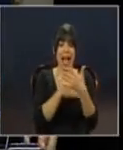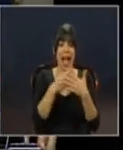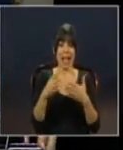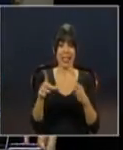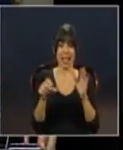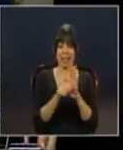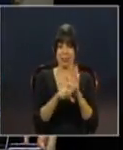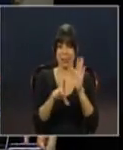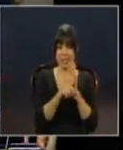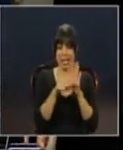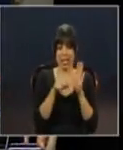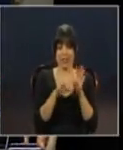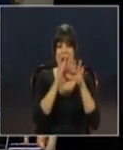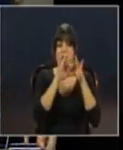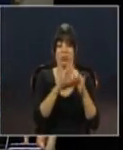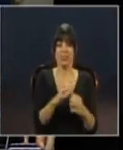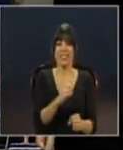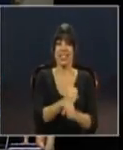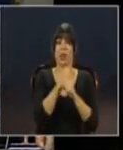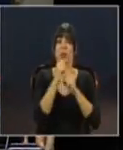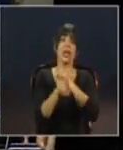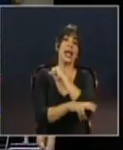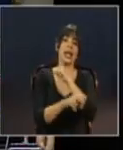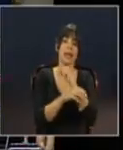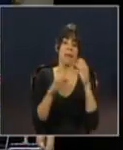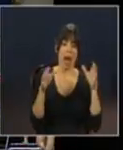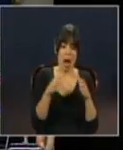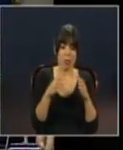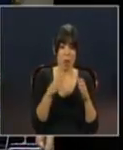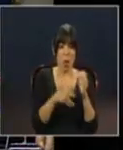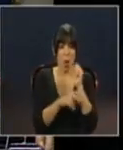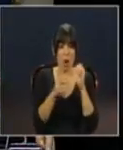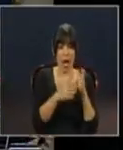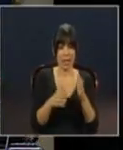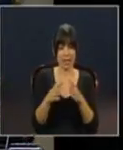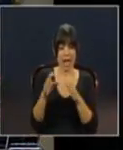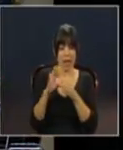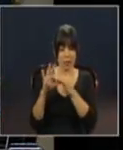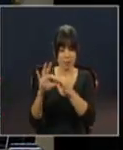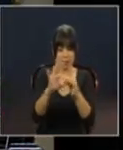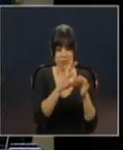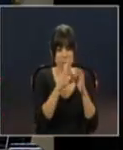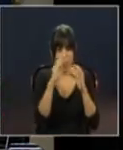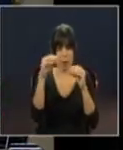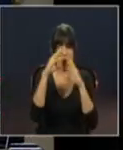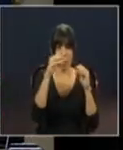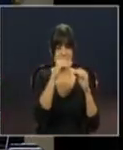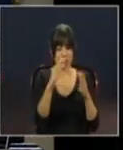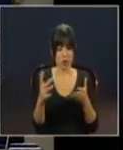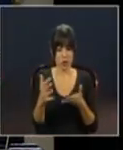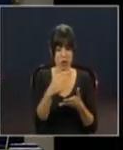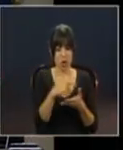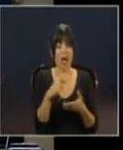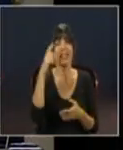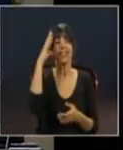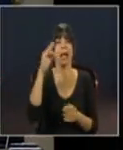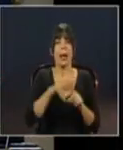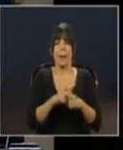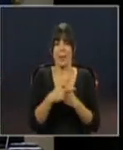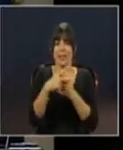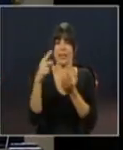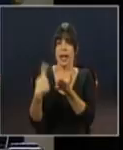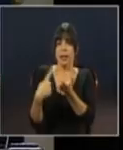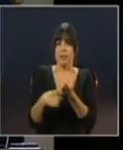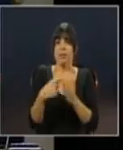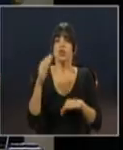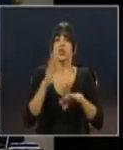legislativa relacionada con seguridad y criminalidad organizada. Asimismo, se estimó conveniente iniciar el debate sobre